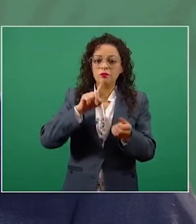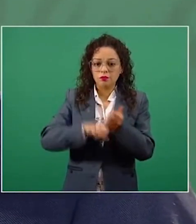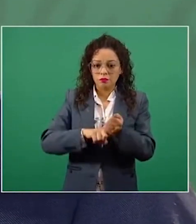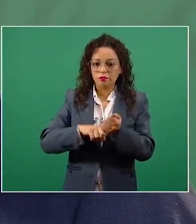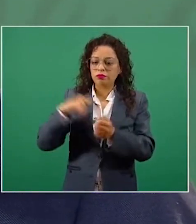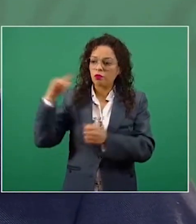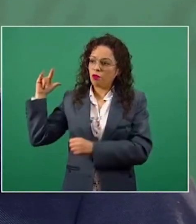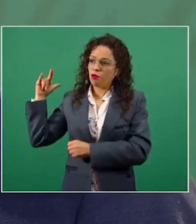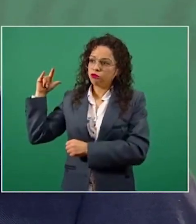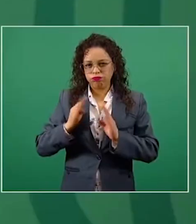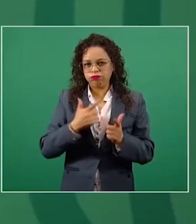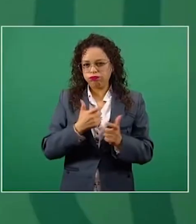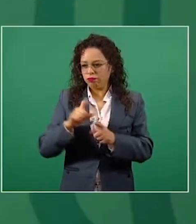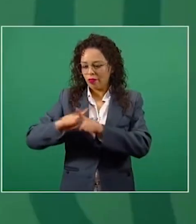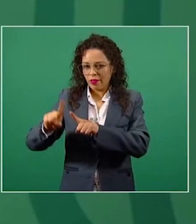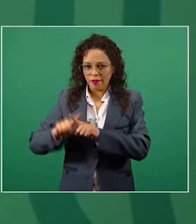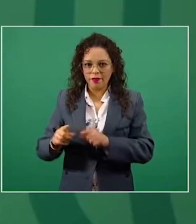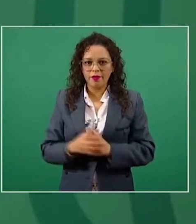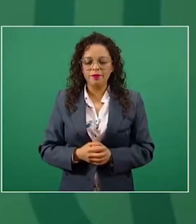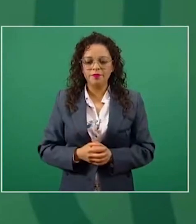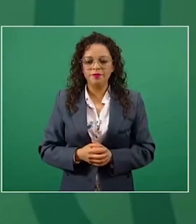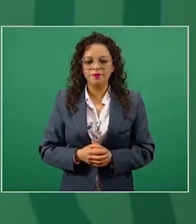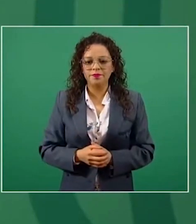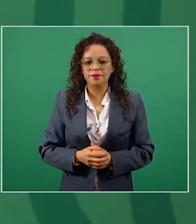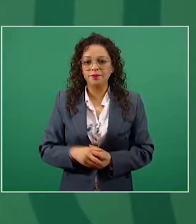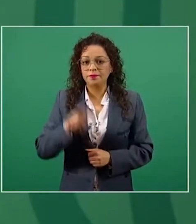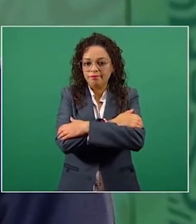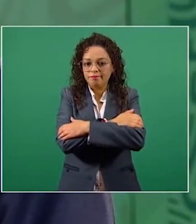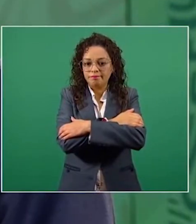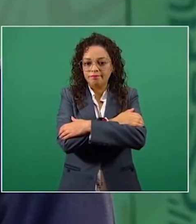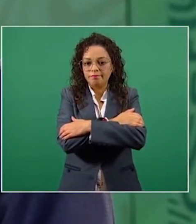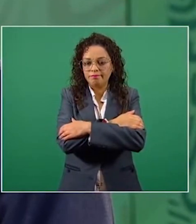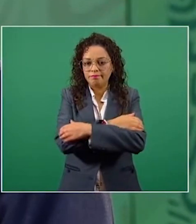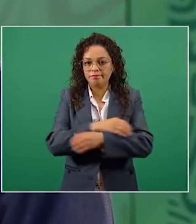de la Fuerza Aérea. Nuestro abrazo,